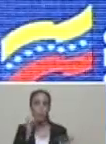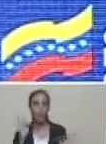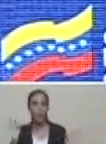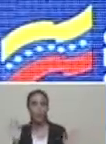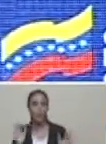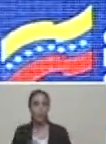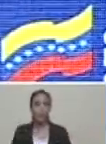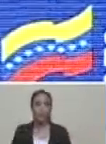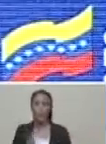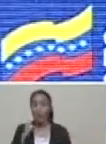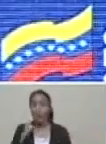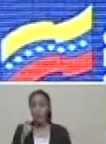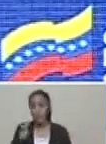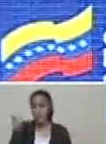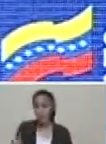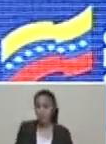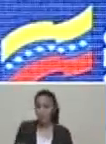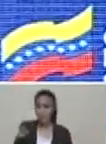gente humilde,